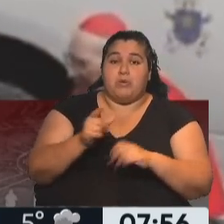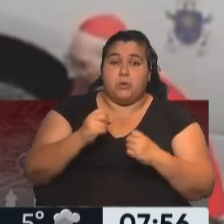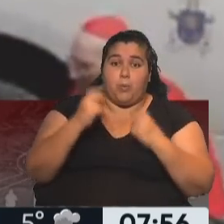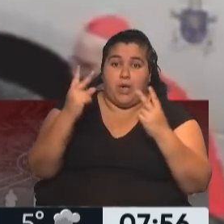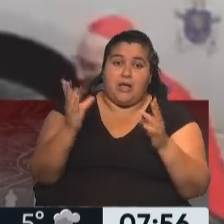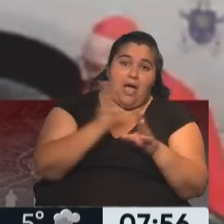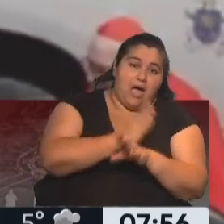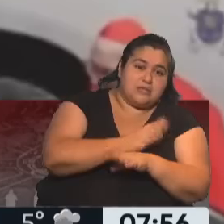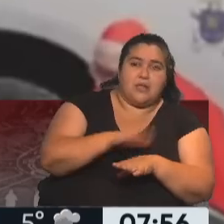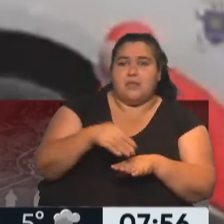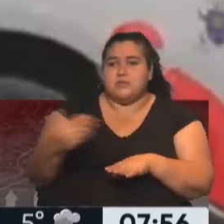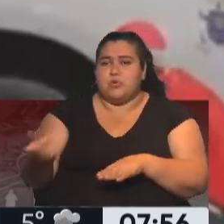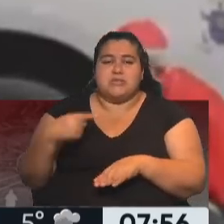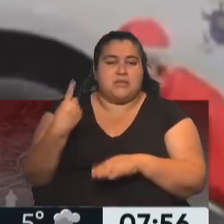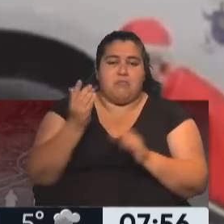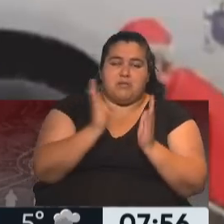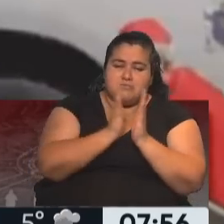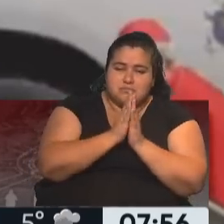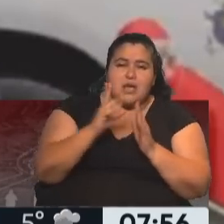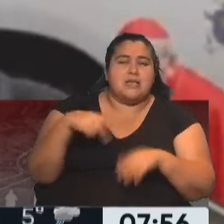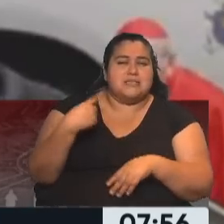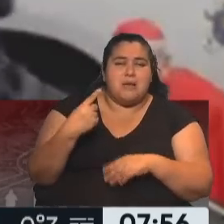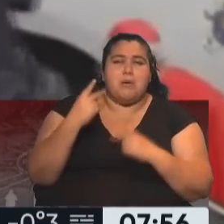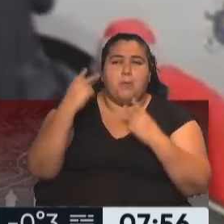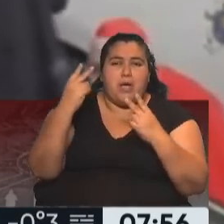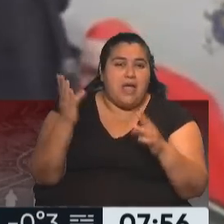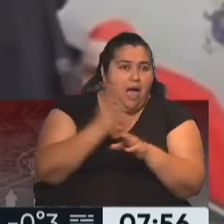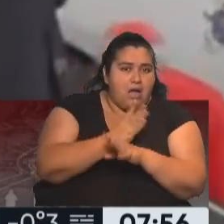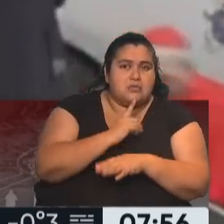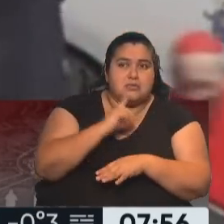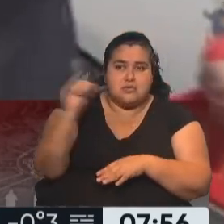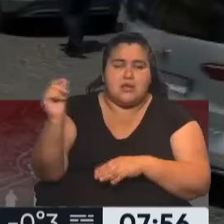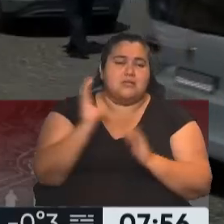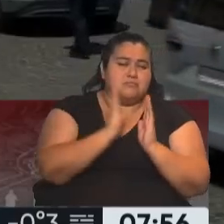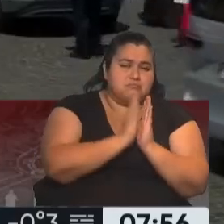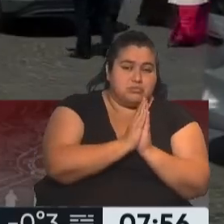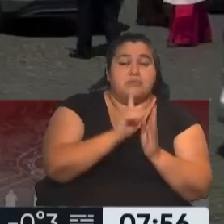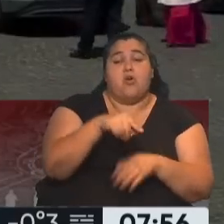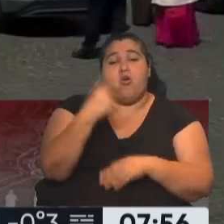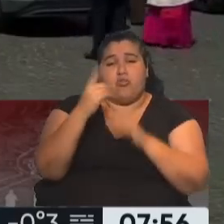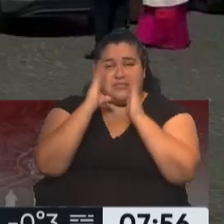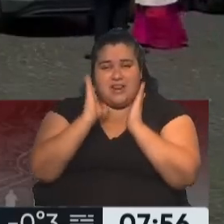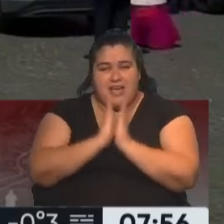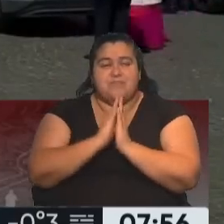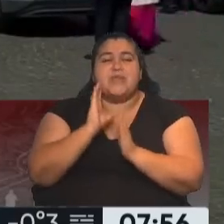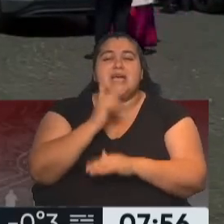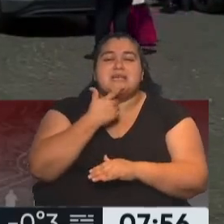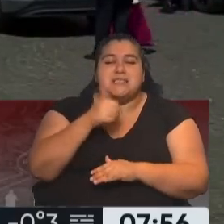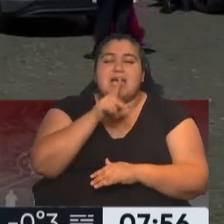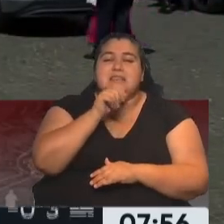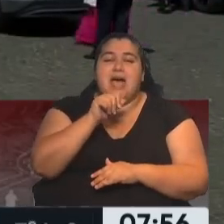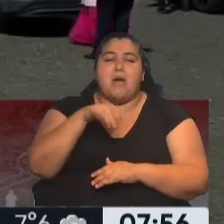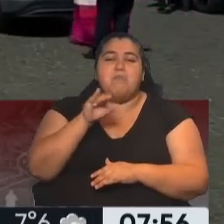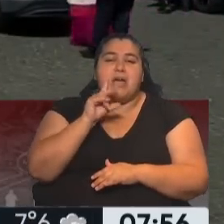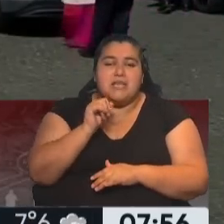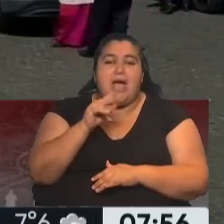después del viaje. Cosa que él hacía en todos los viajes que hay con todo el mundo. Y la llaman también Santa María de las Nieves, ¿no? A esa imagen. Sí, por la